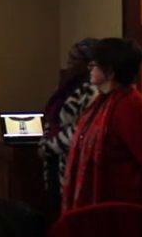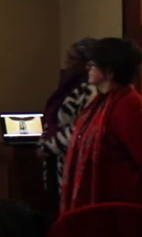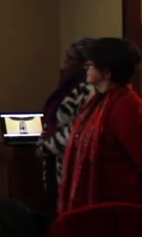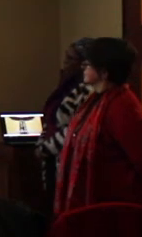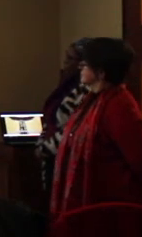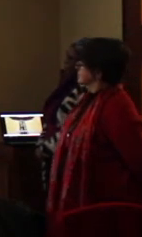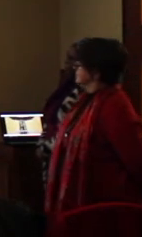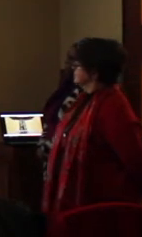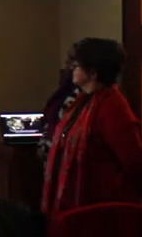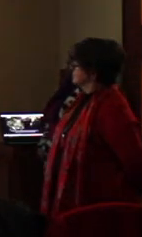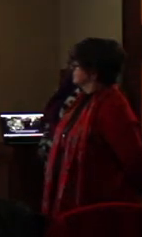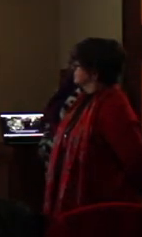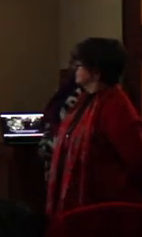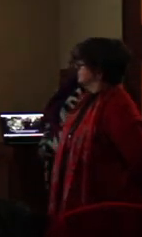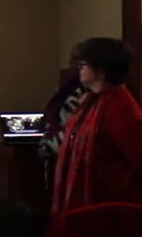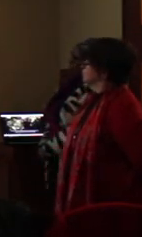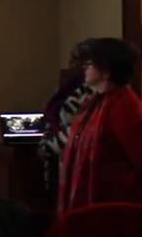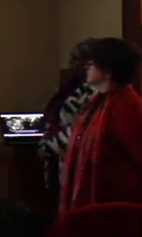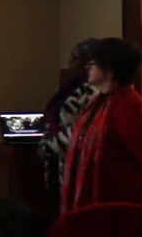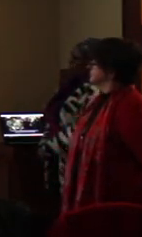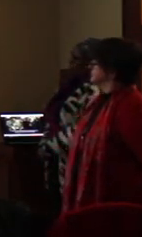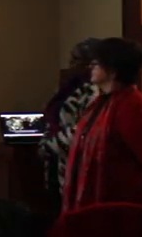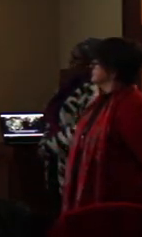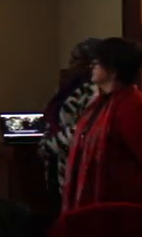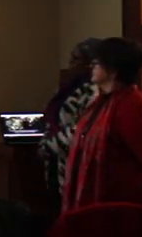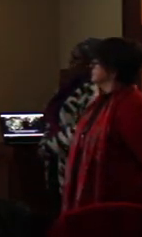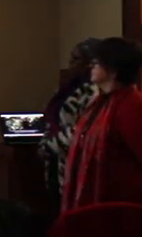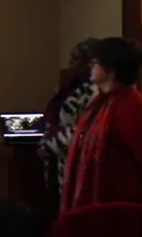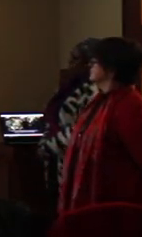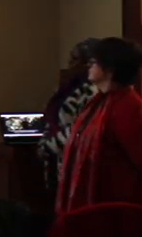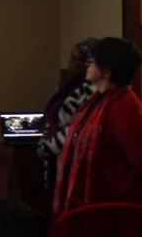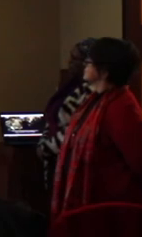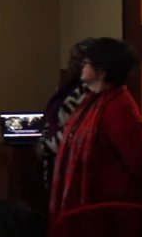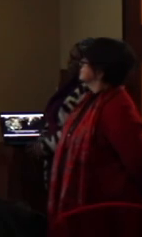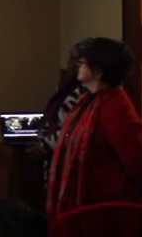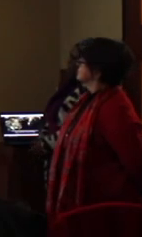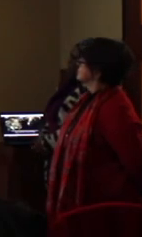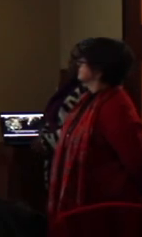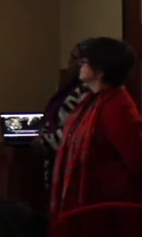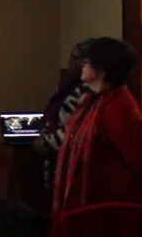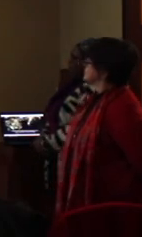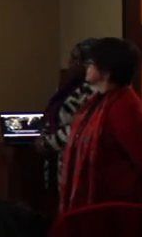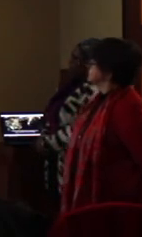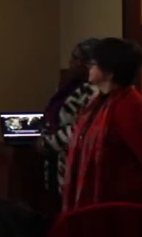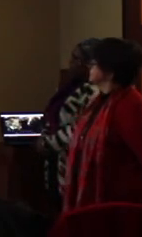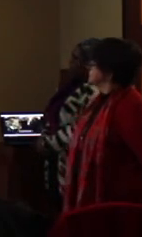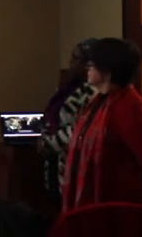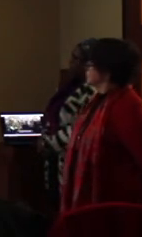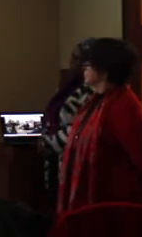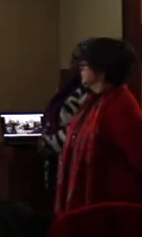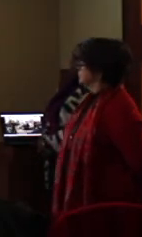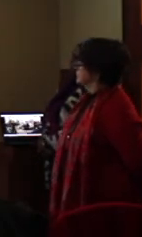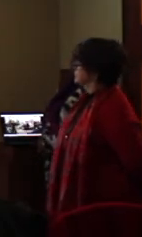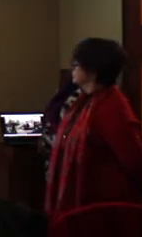que es la piedra que trajo Ochun, la diosa del amor, la madre de todos los hijos de la tierra, de Araonu, o sea, de